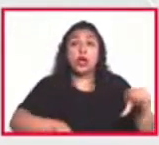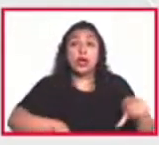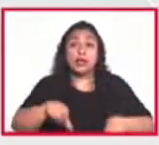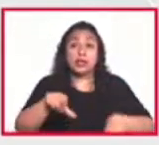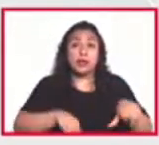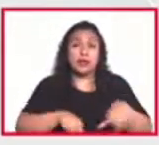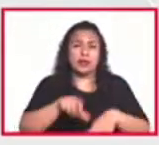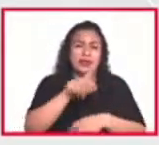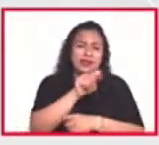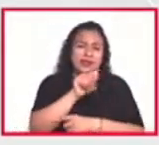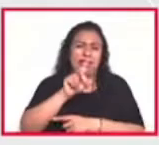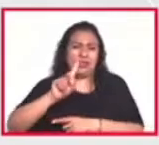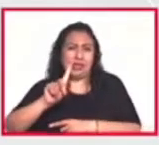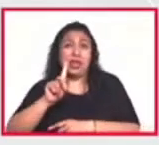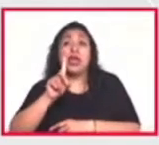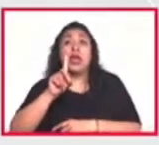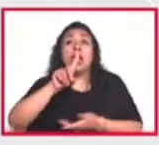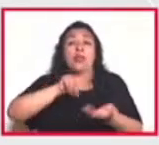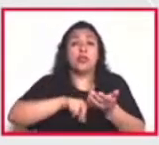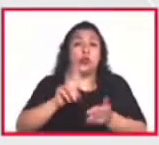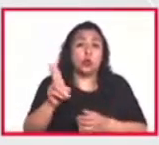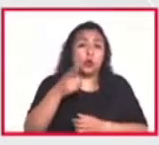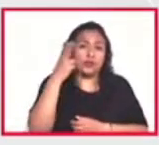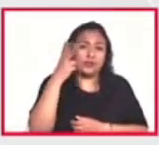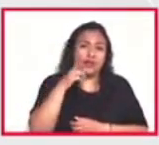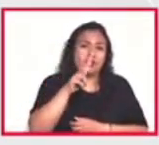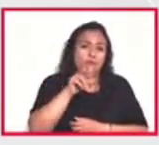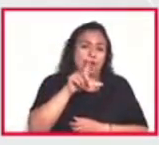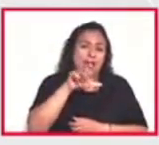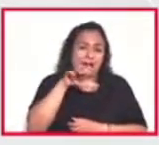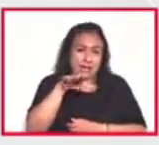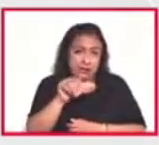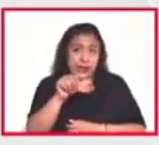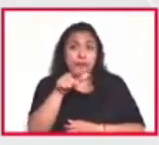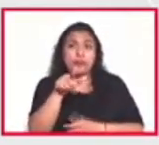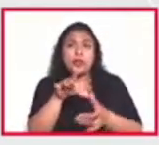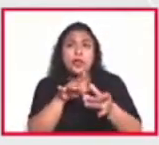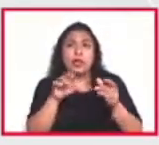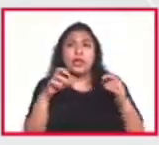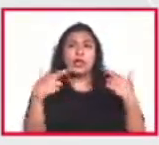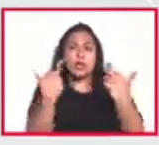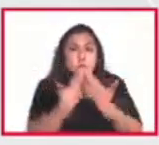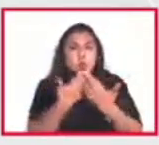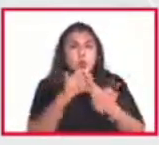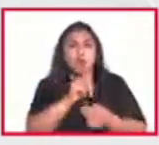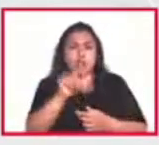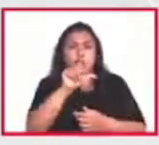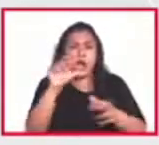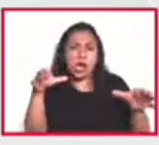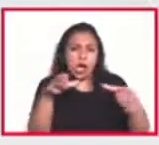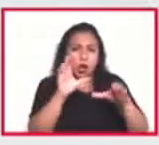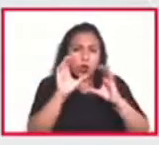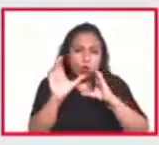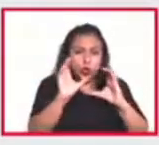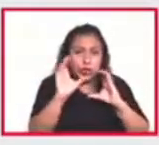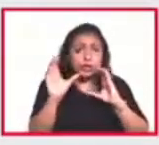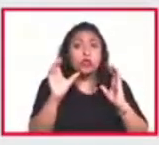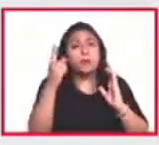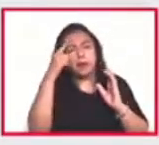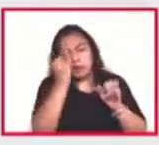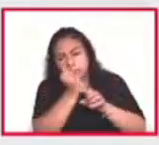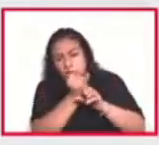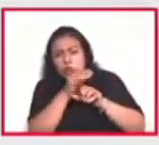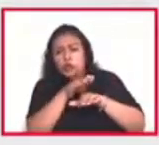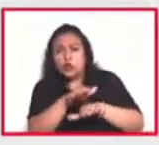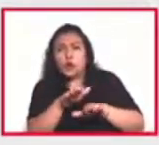TD, que se celebra en la Universidad de Valencia. En ella se dan cita a especialistas en los ámbitos de la comunicación para analizar los